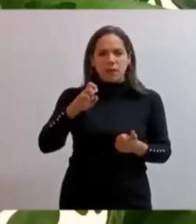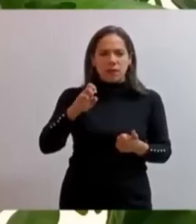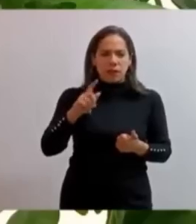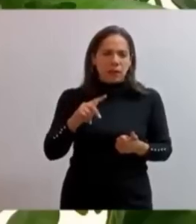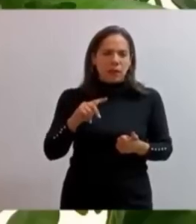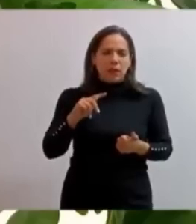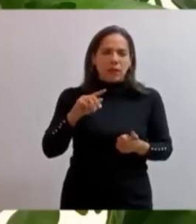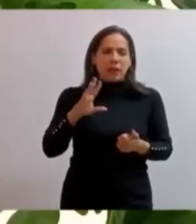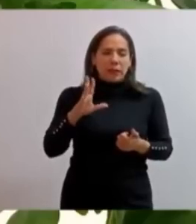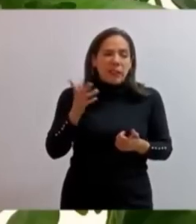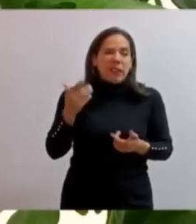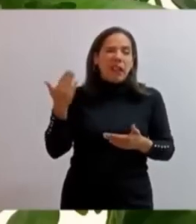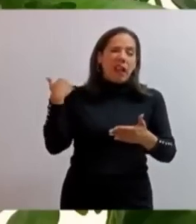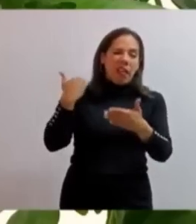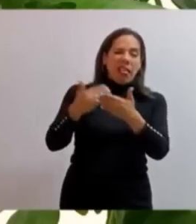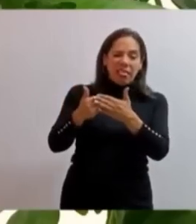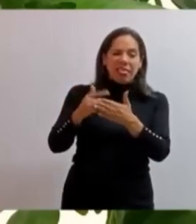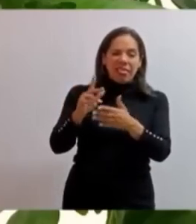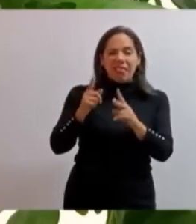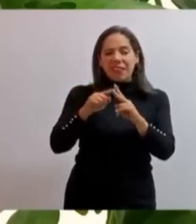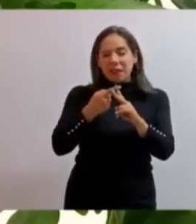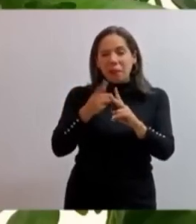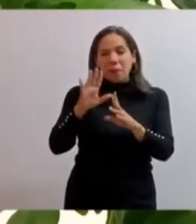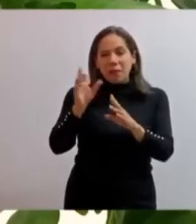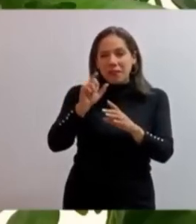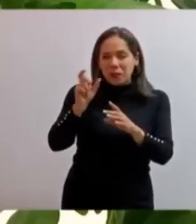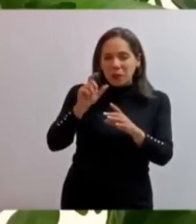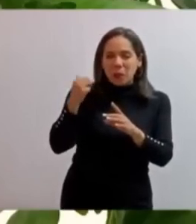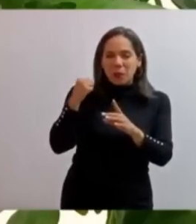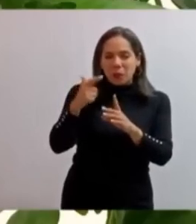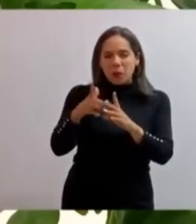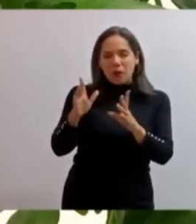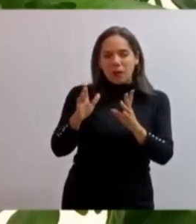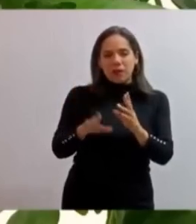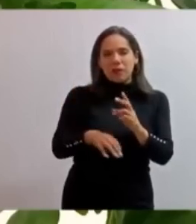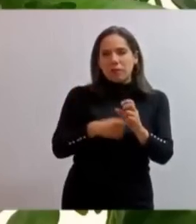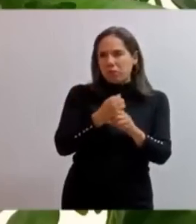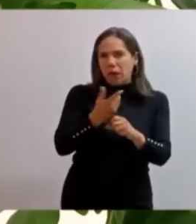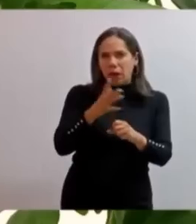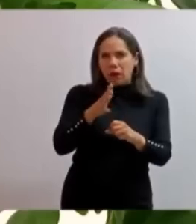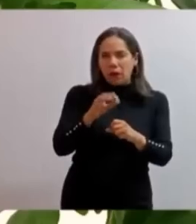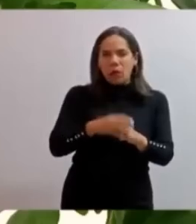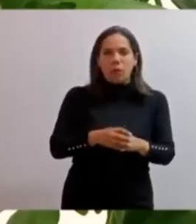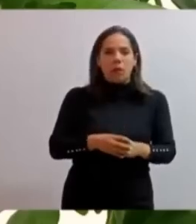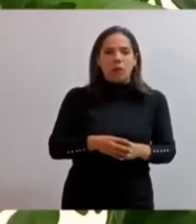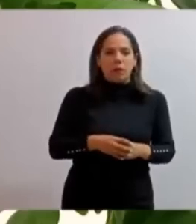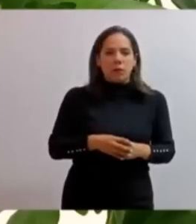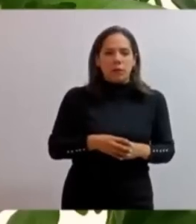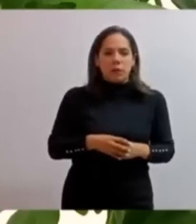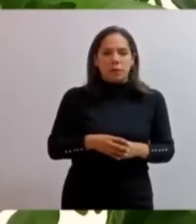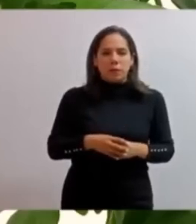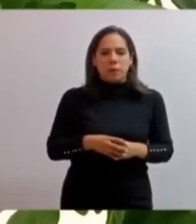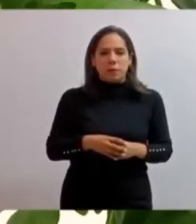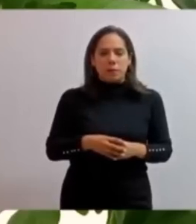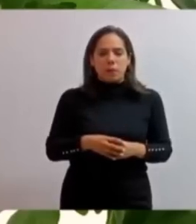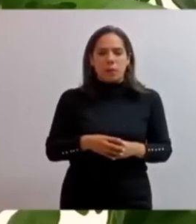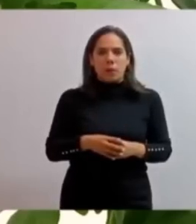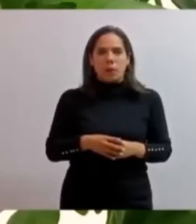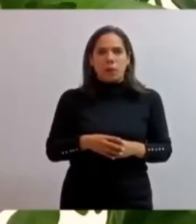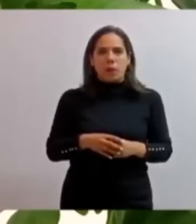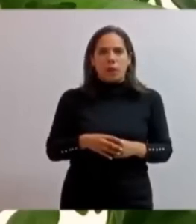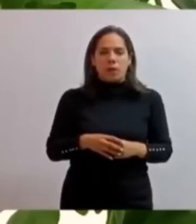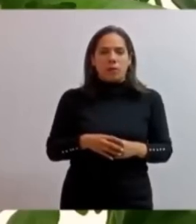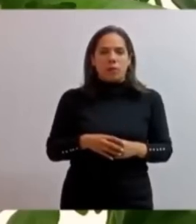sobre todo al principio, o sea, me estoy refiriendo al año 2023, a enero de